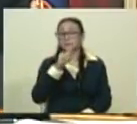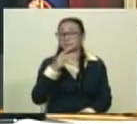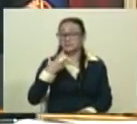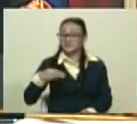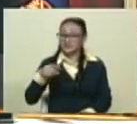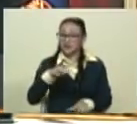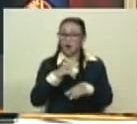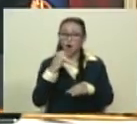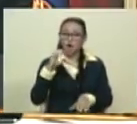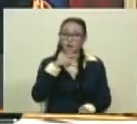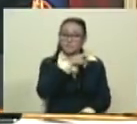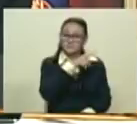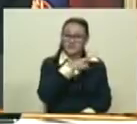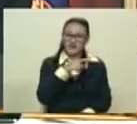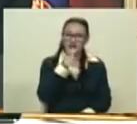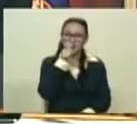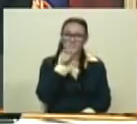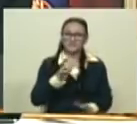Santos,